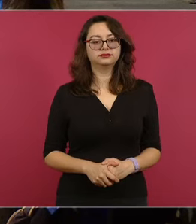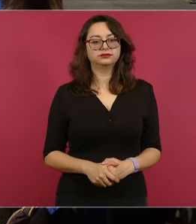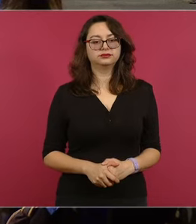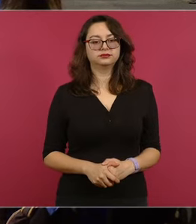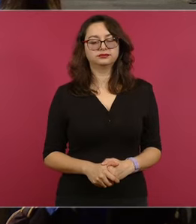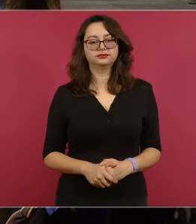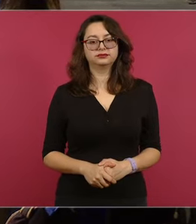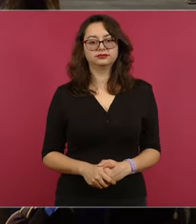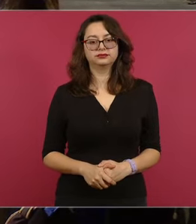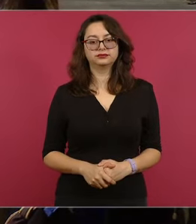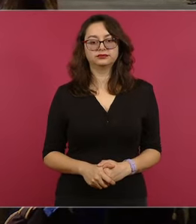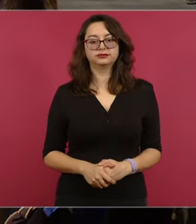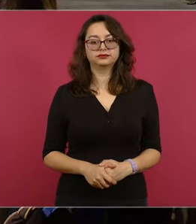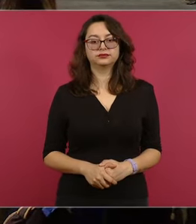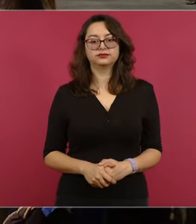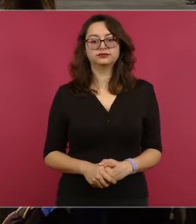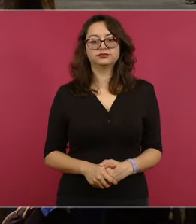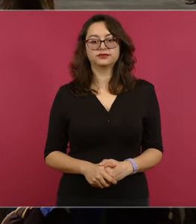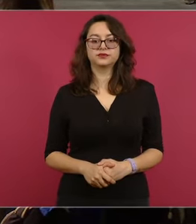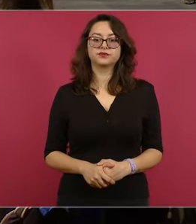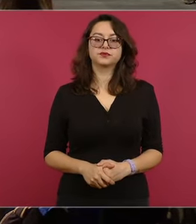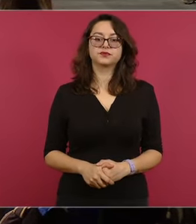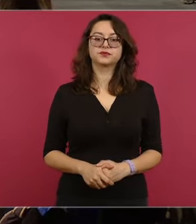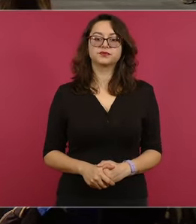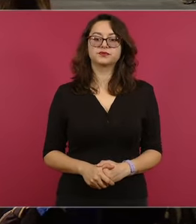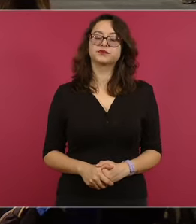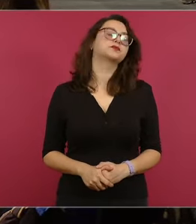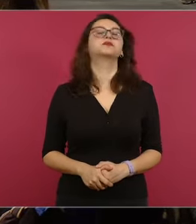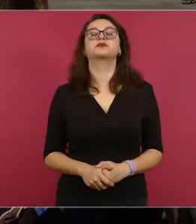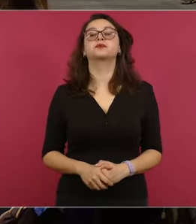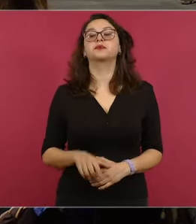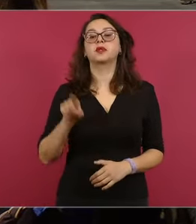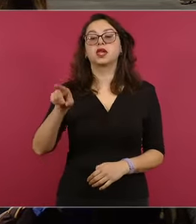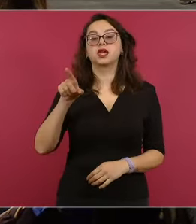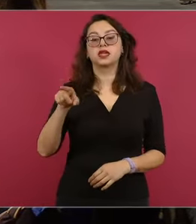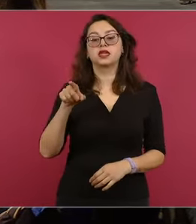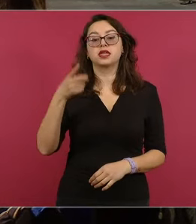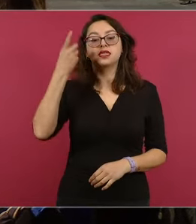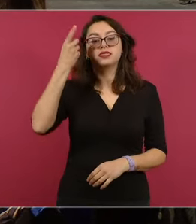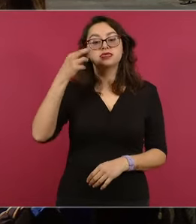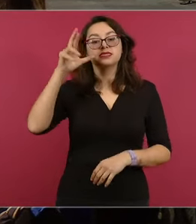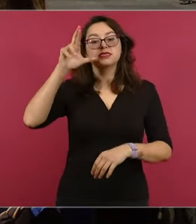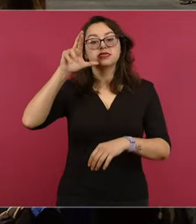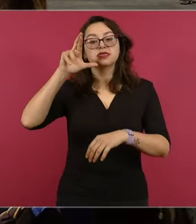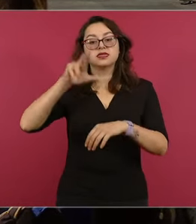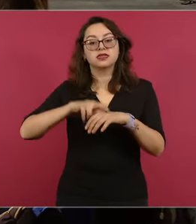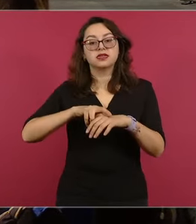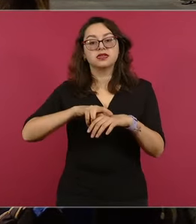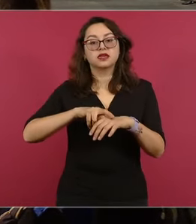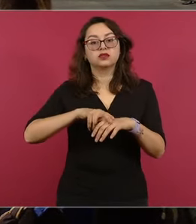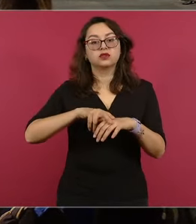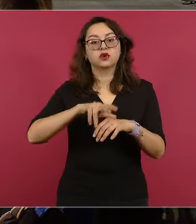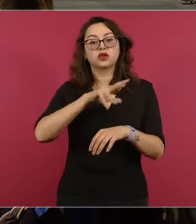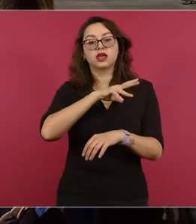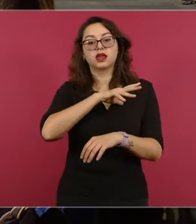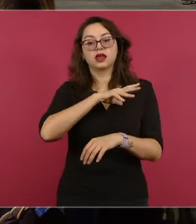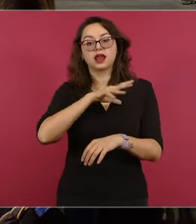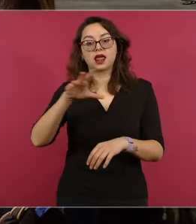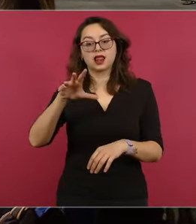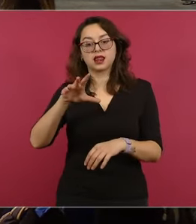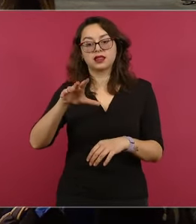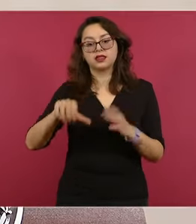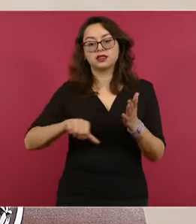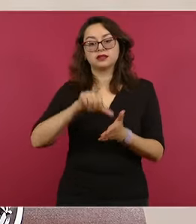Era director general del Centro Nacional de Programas Preventivos y Control de Enfermedades.